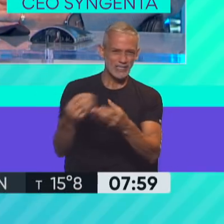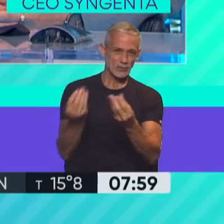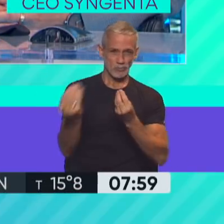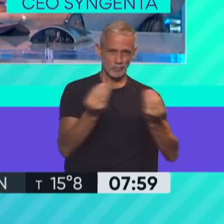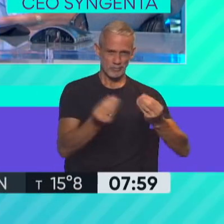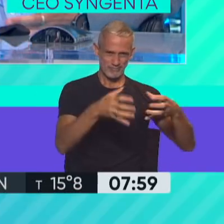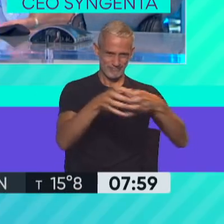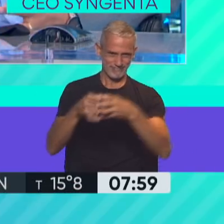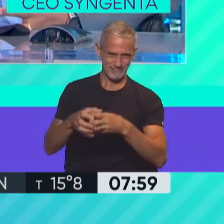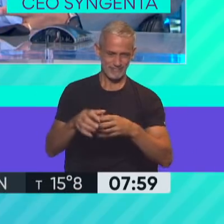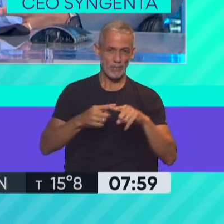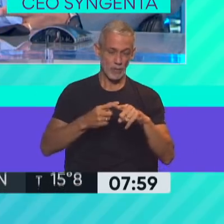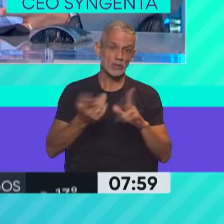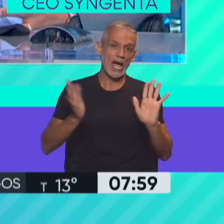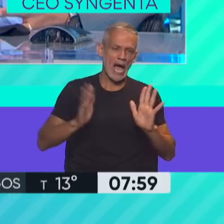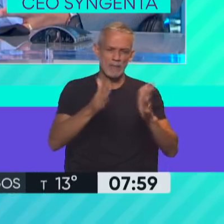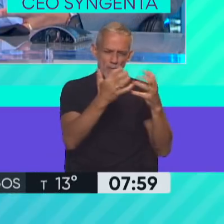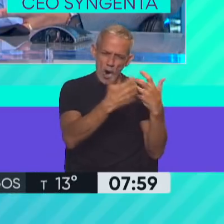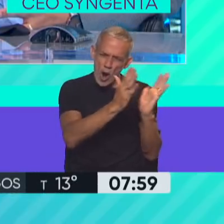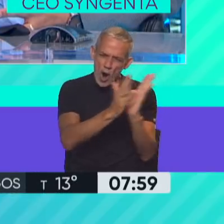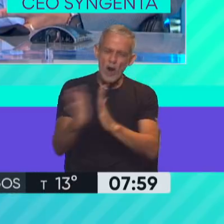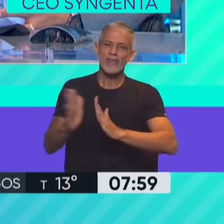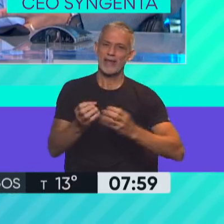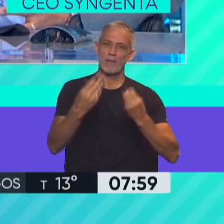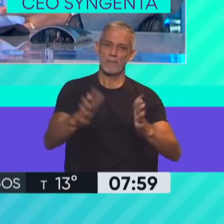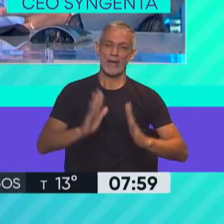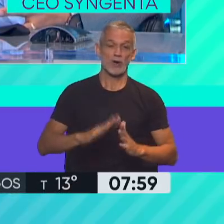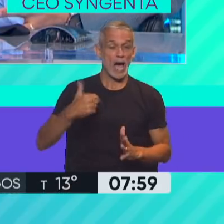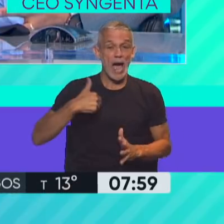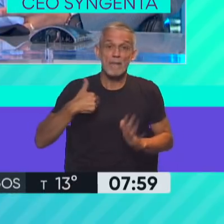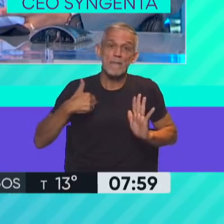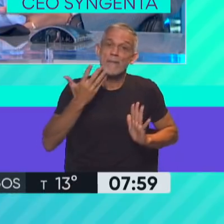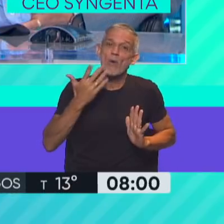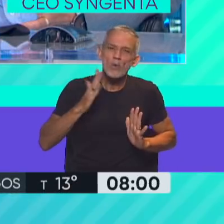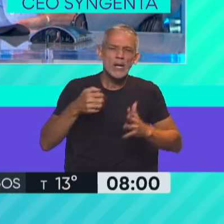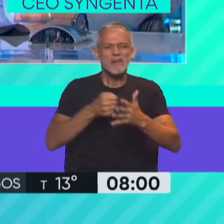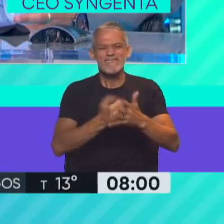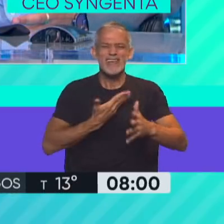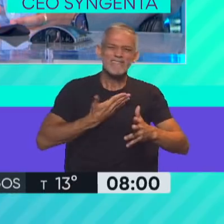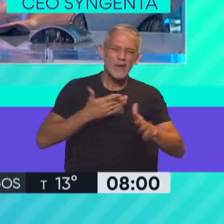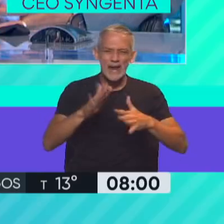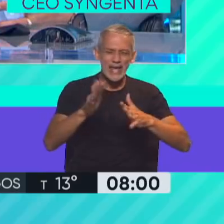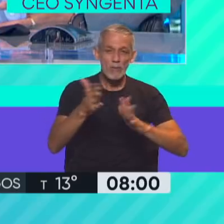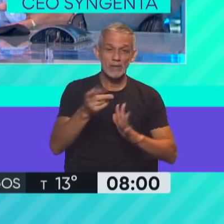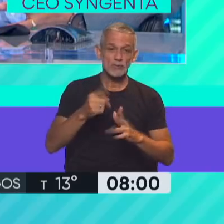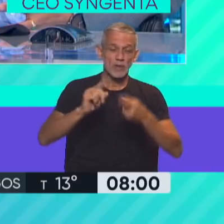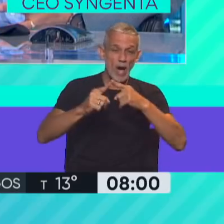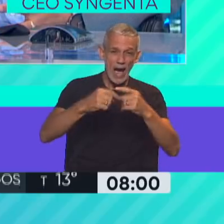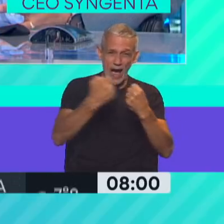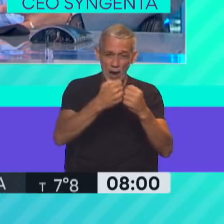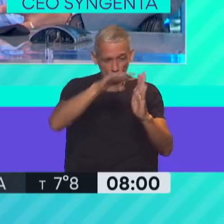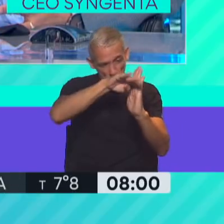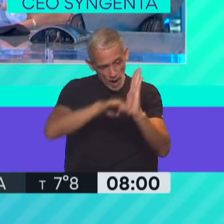me parece que las cosas se van a empezar a ordenar a mí me gustaría que para fines de febrero digamos el acuerdo esté